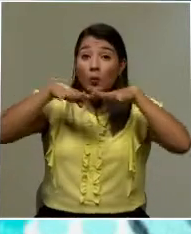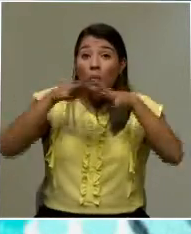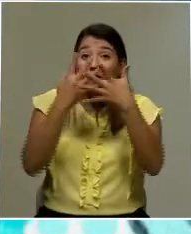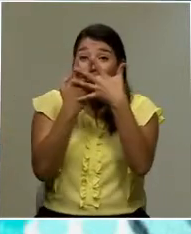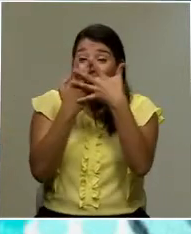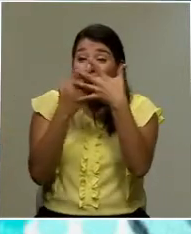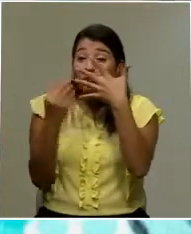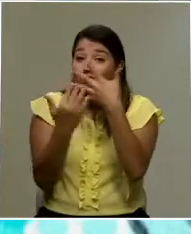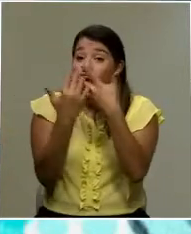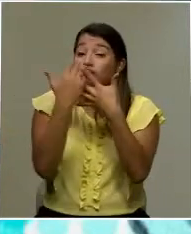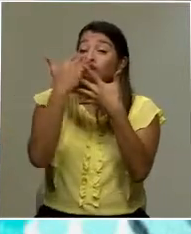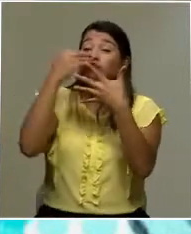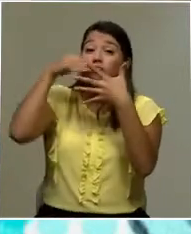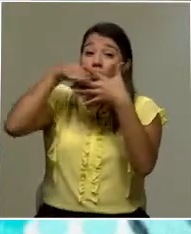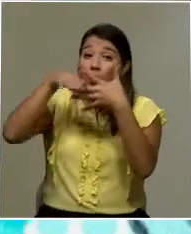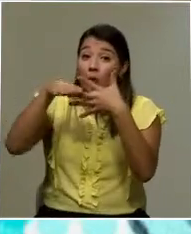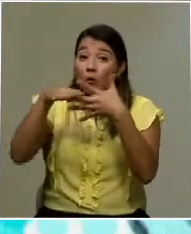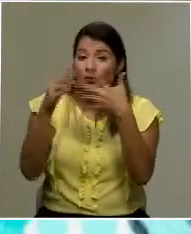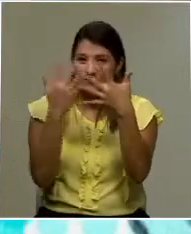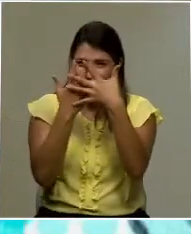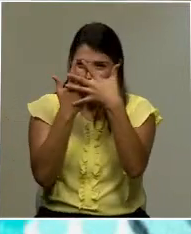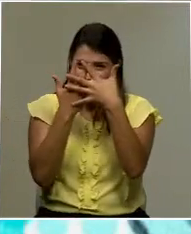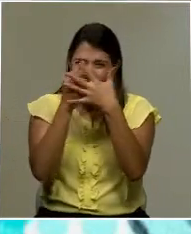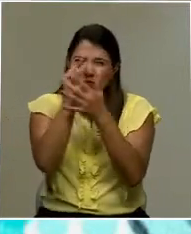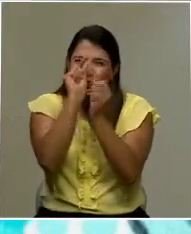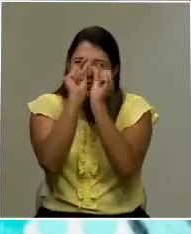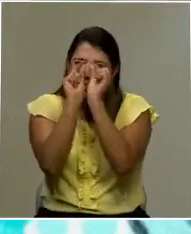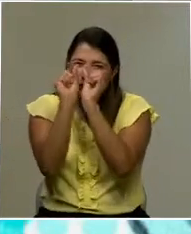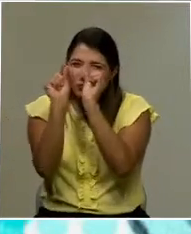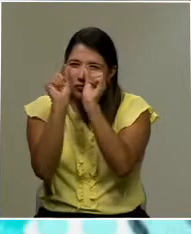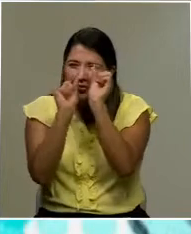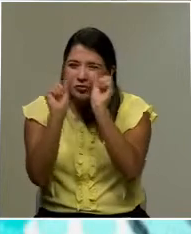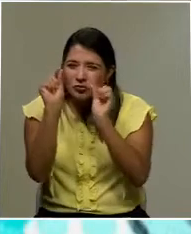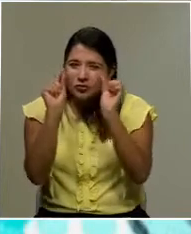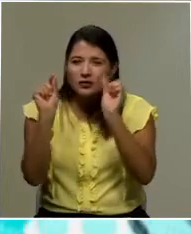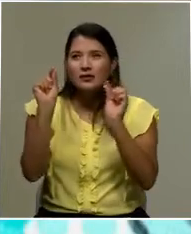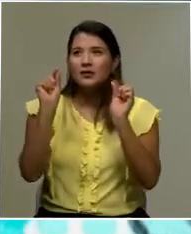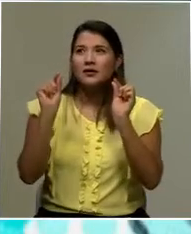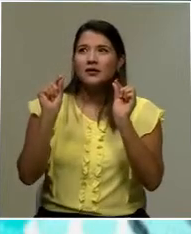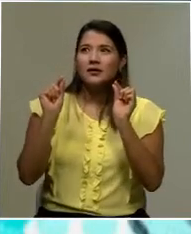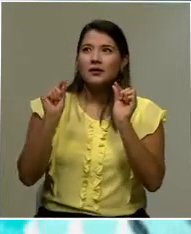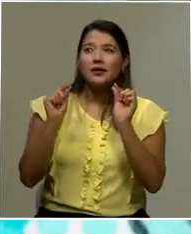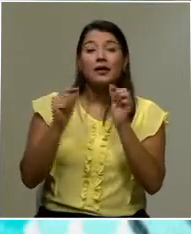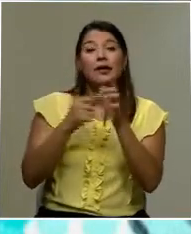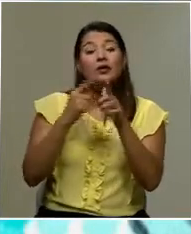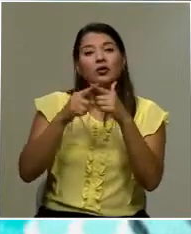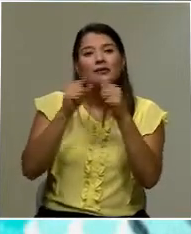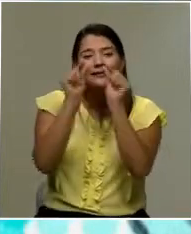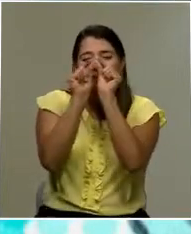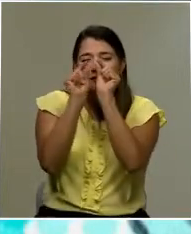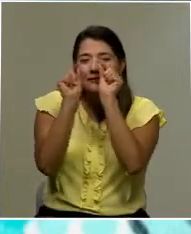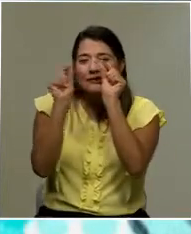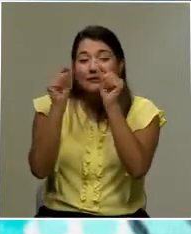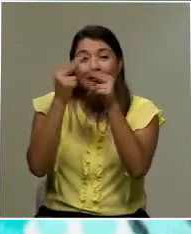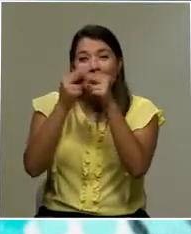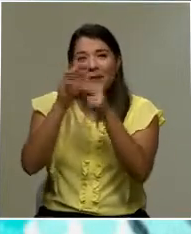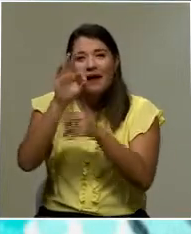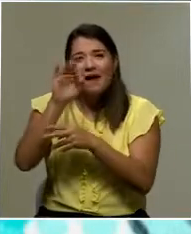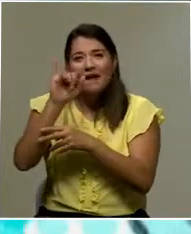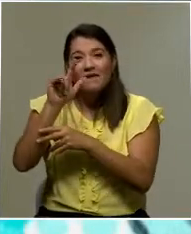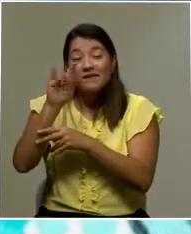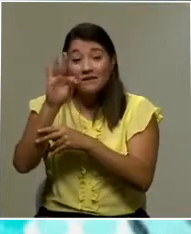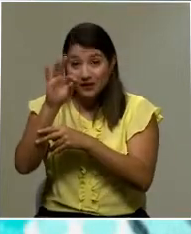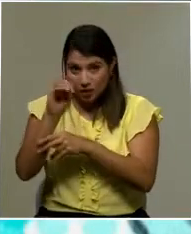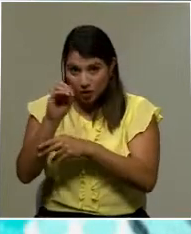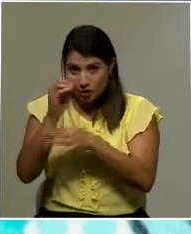con las mascarillas es la mayoría de la gente la lleva con huecos, ¿no? Lleva unos huecos aquí en la nariz y huecos por aquí. Y por un hueco que si tienes una mascarilla